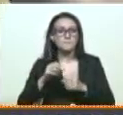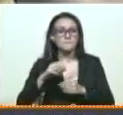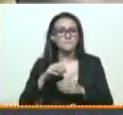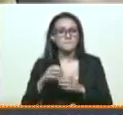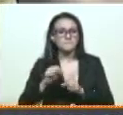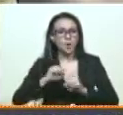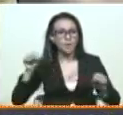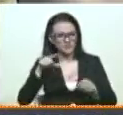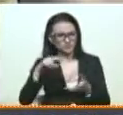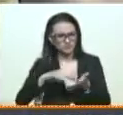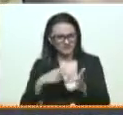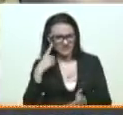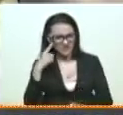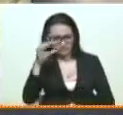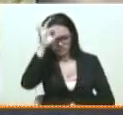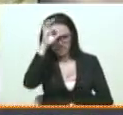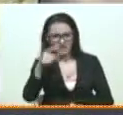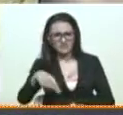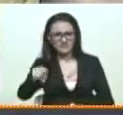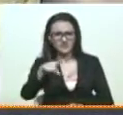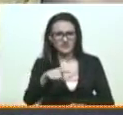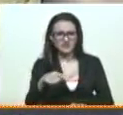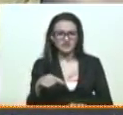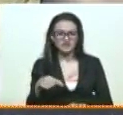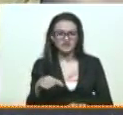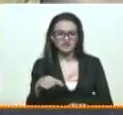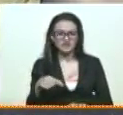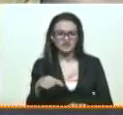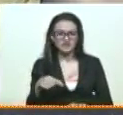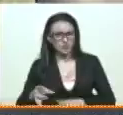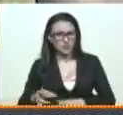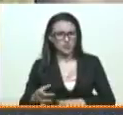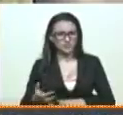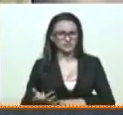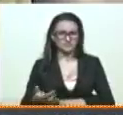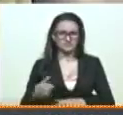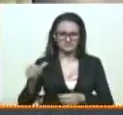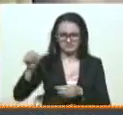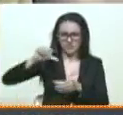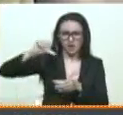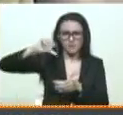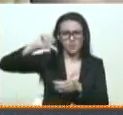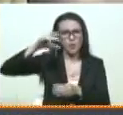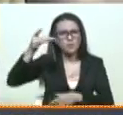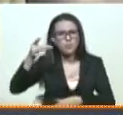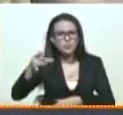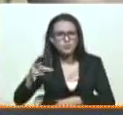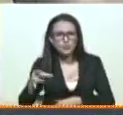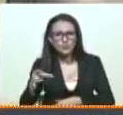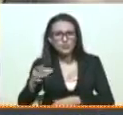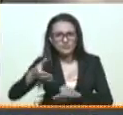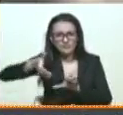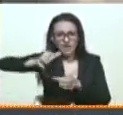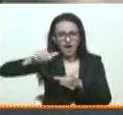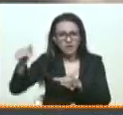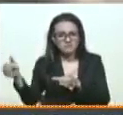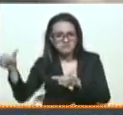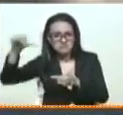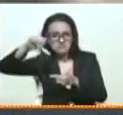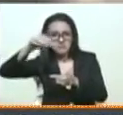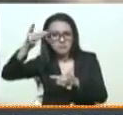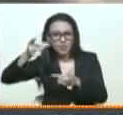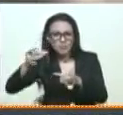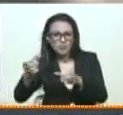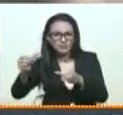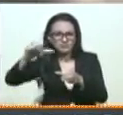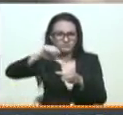Ustedes no saben lo que es eso. Armas llenas de excremento humano, frascos de